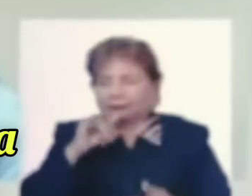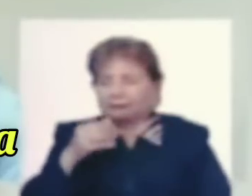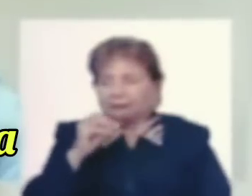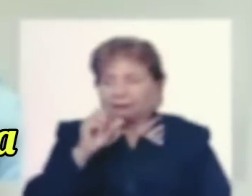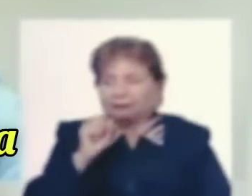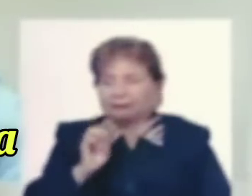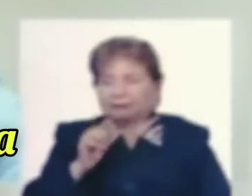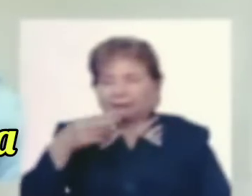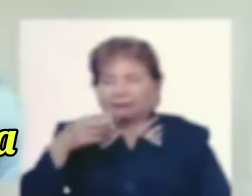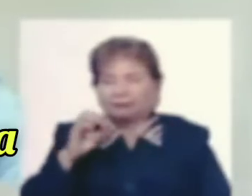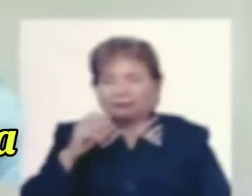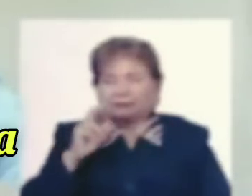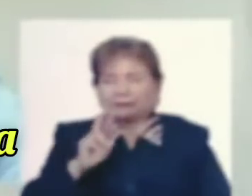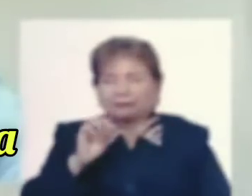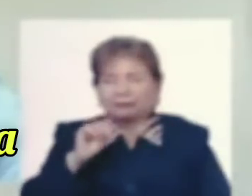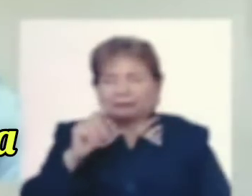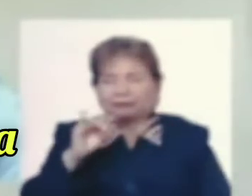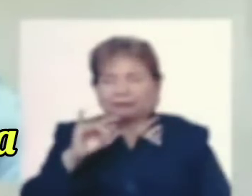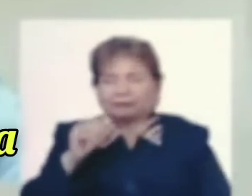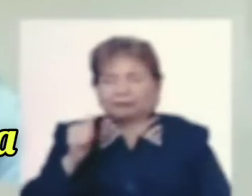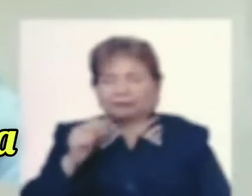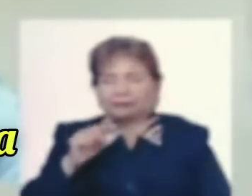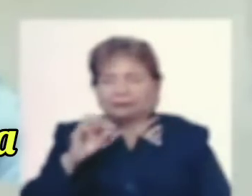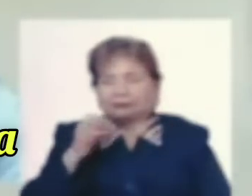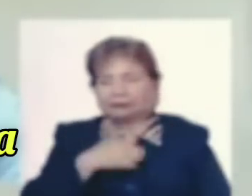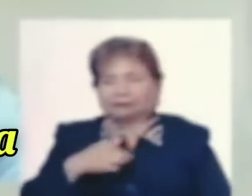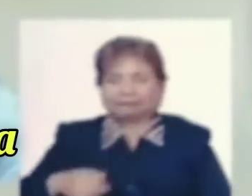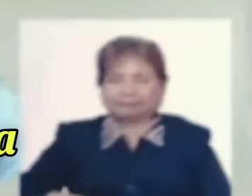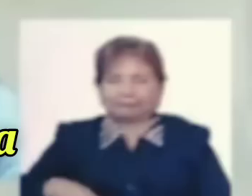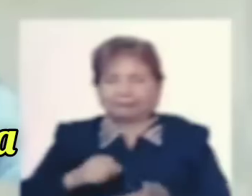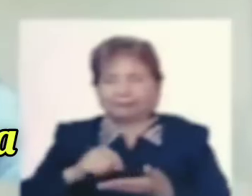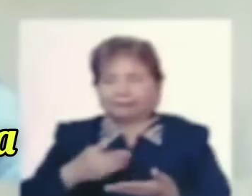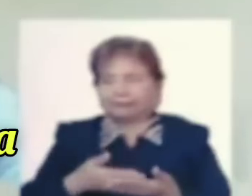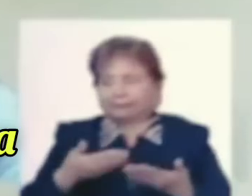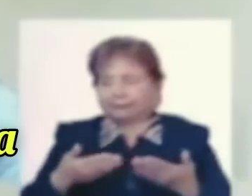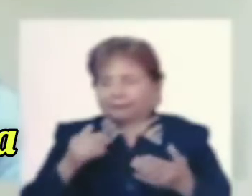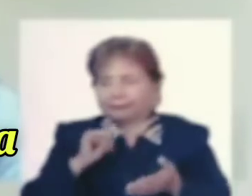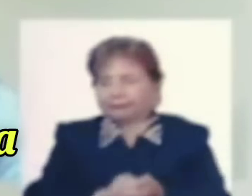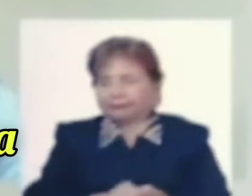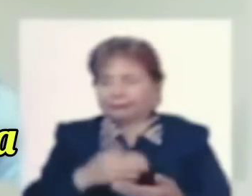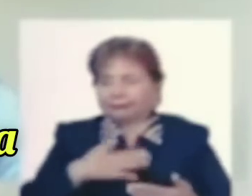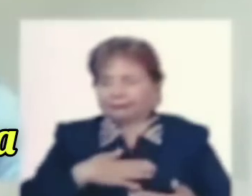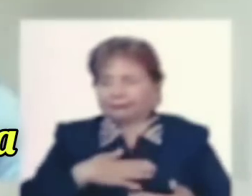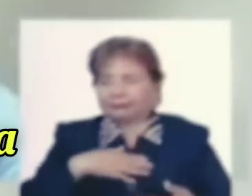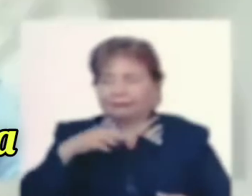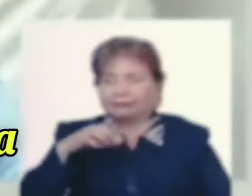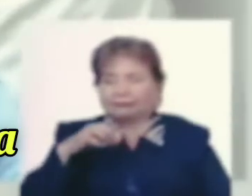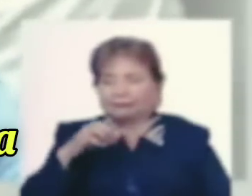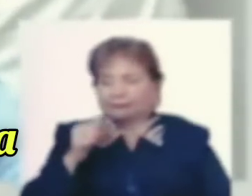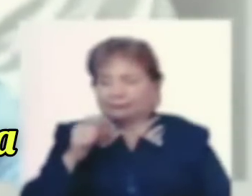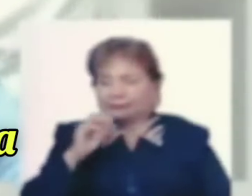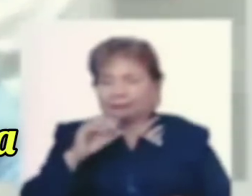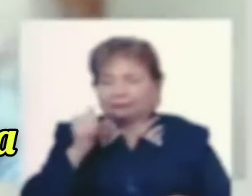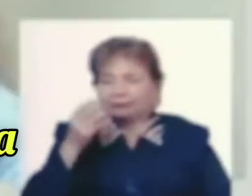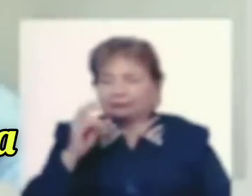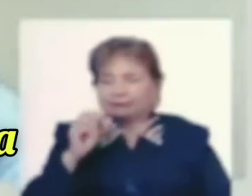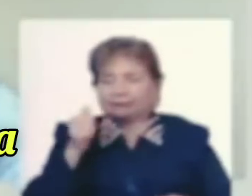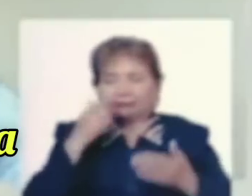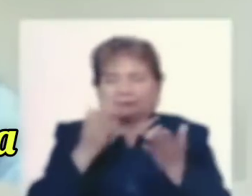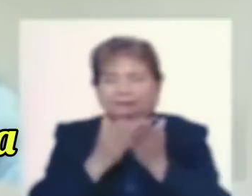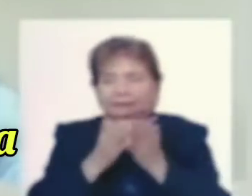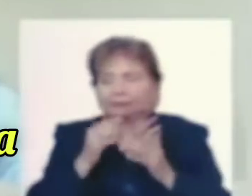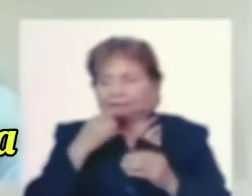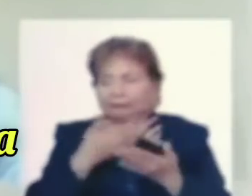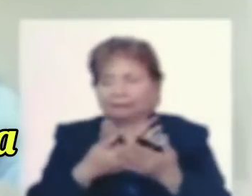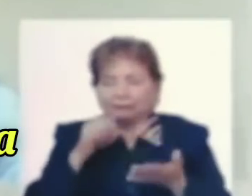José Héctor José Ventura Ángel, presidente de la Comisión de Fiscalización Contraloría. Es el caso, señor, que mi patrocinado con fecha 17 de abril del